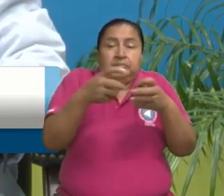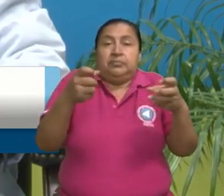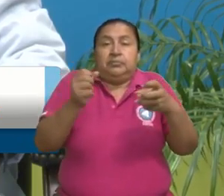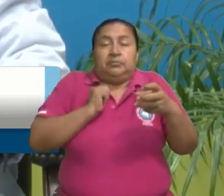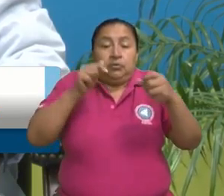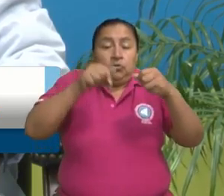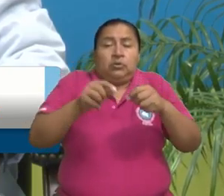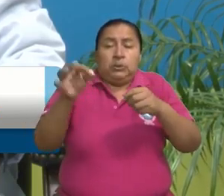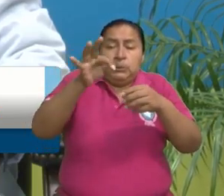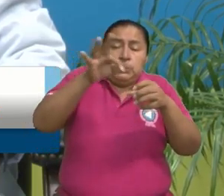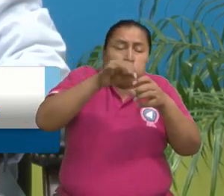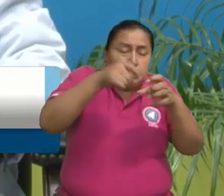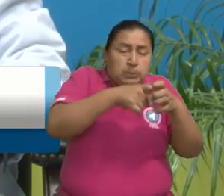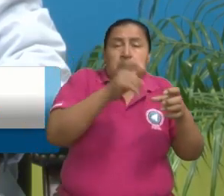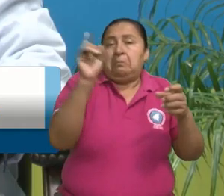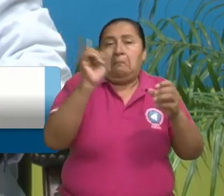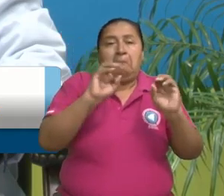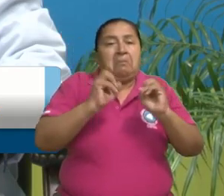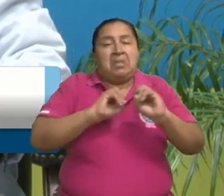insecto verdad